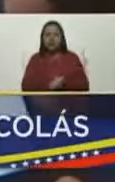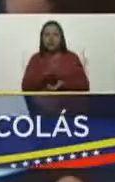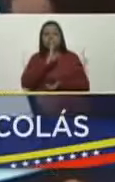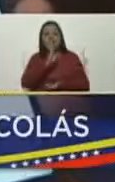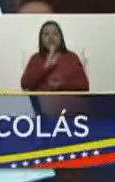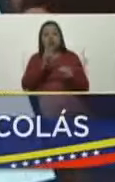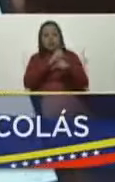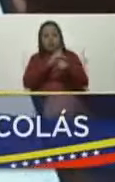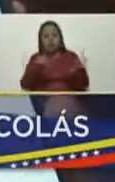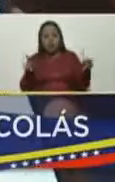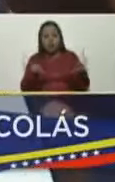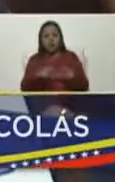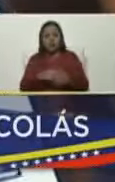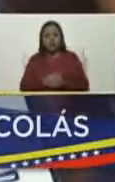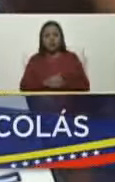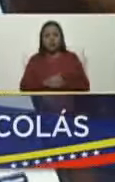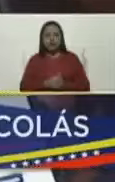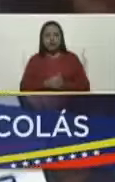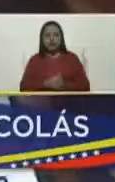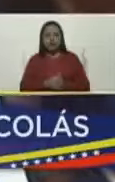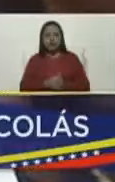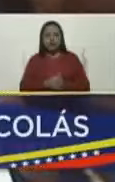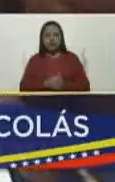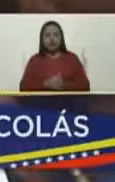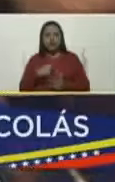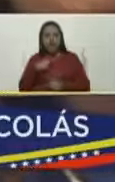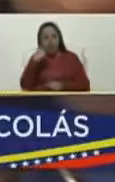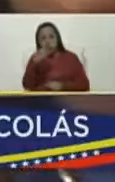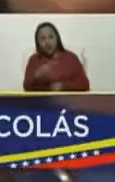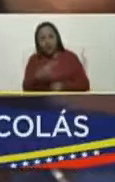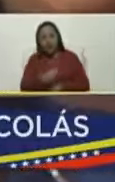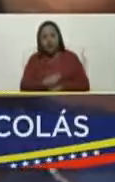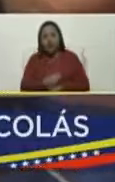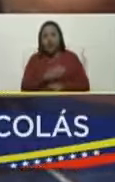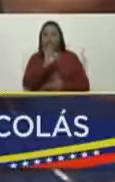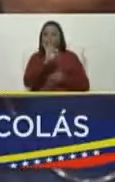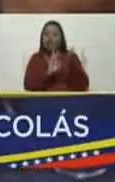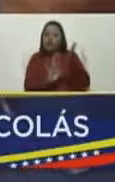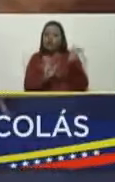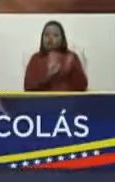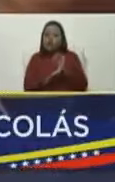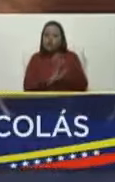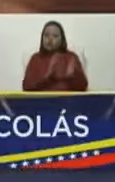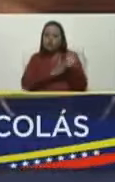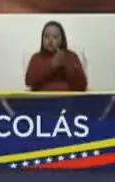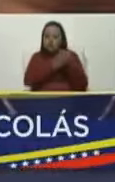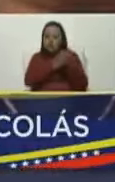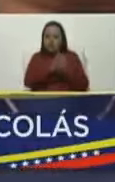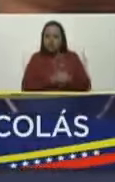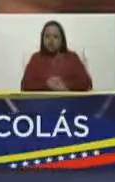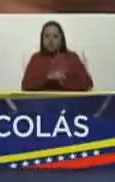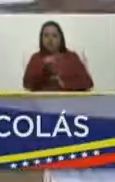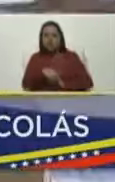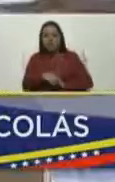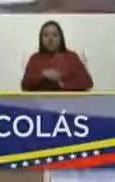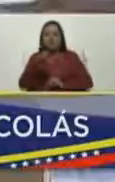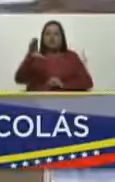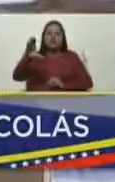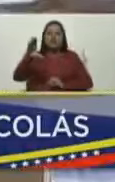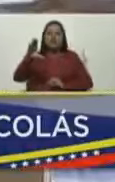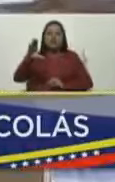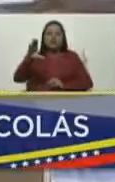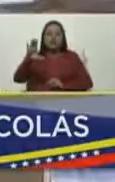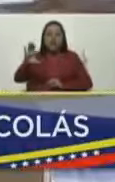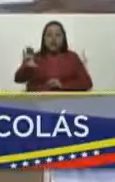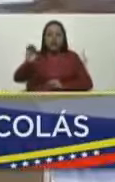pública. Y estoy hablando del fondo de emprendimiento. Y estoy hablando de Credimujer, de